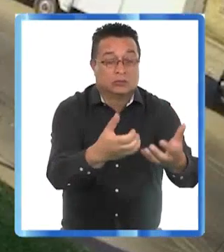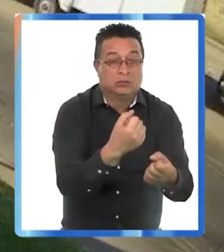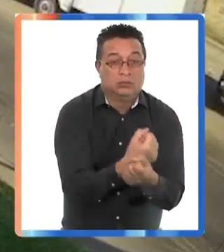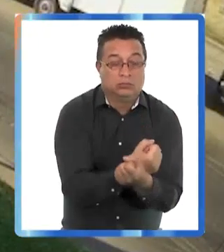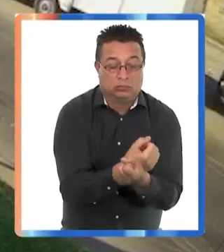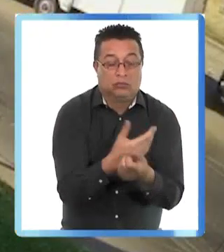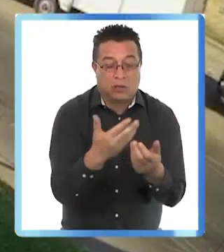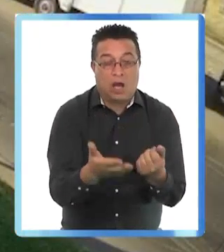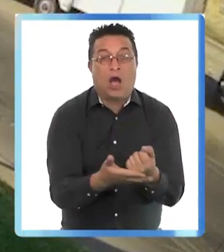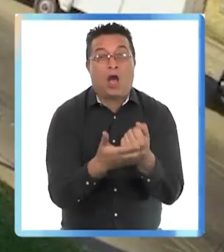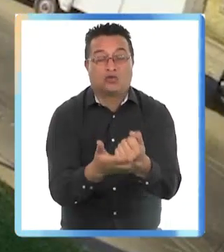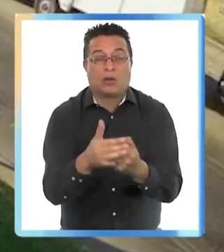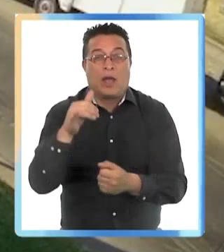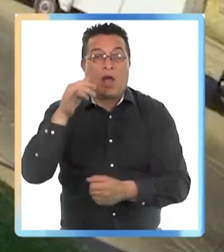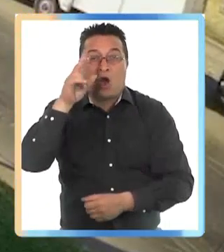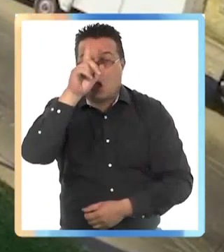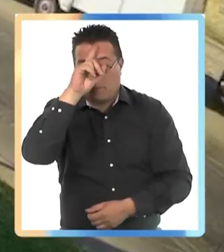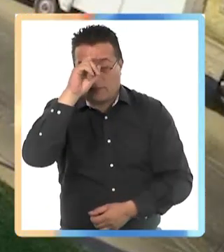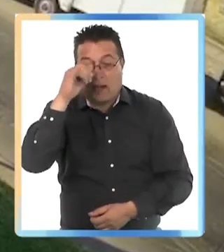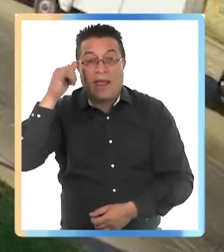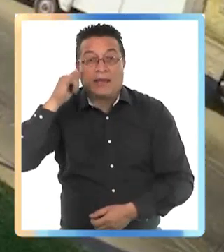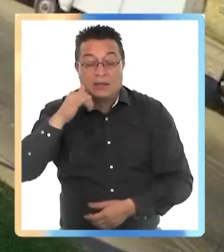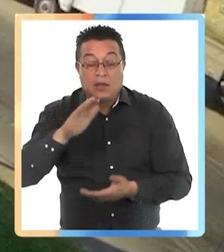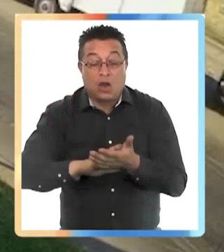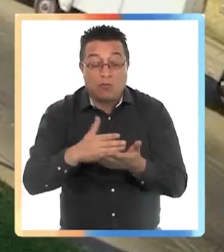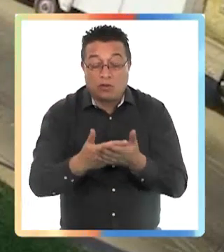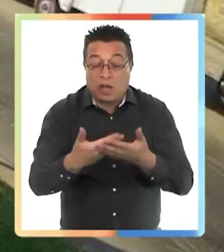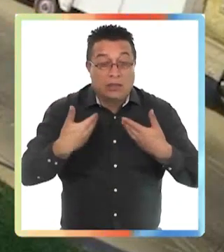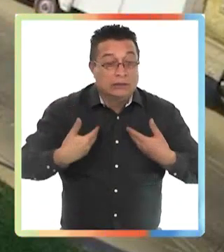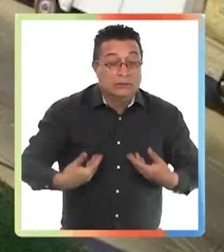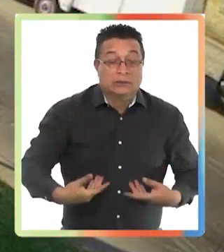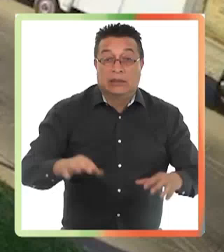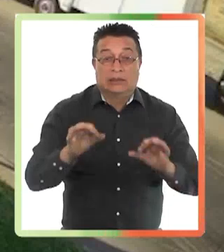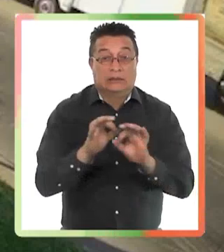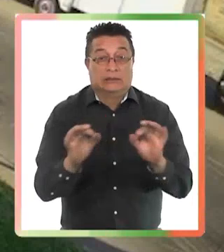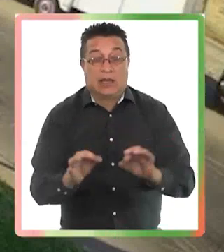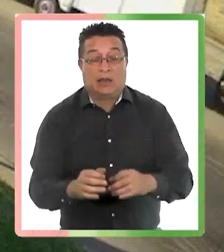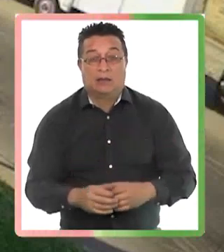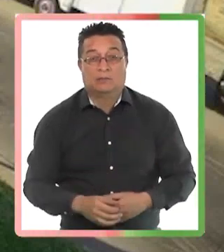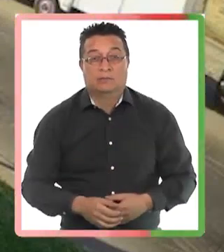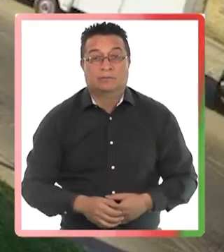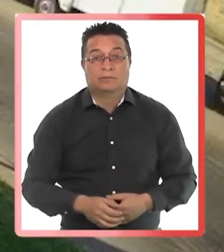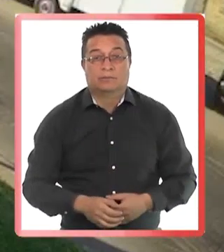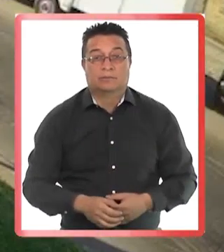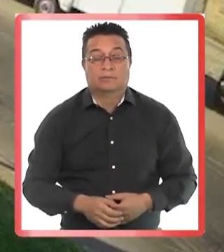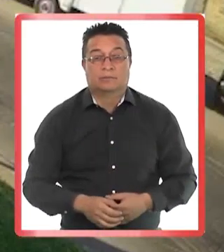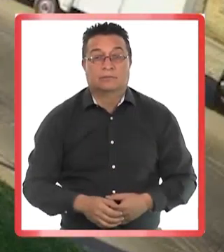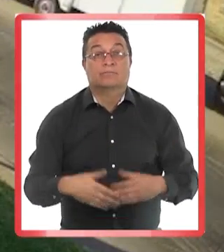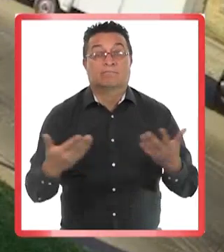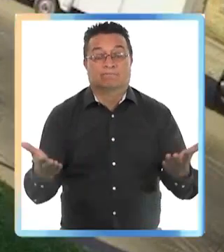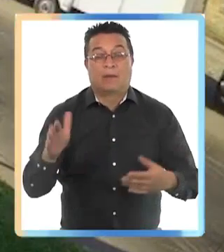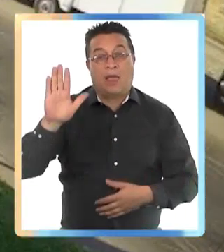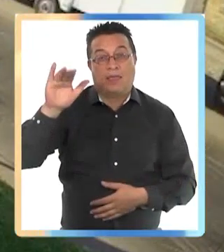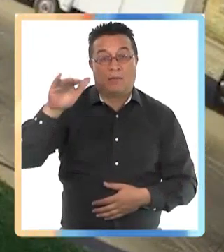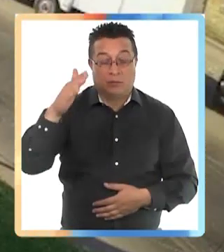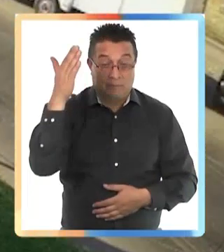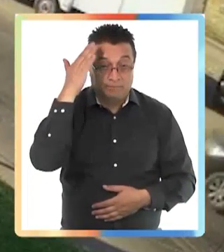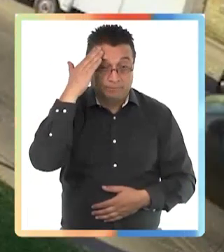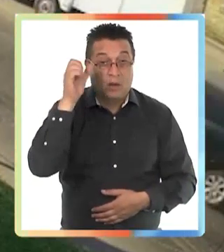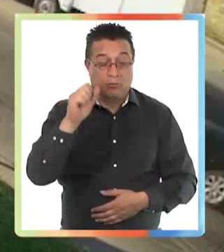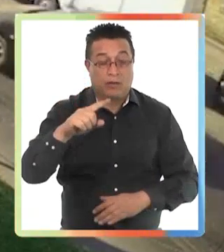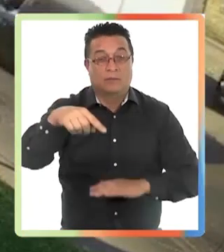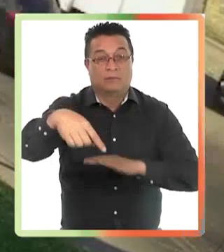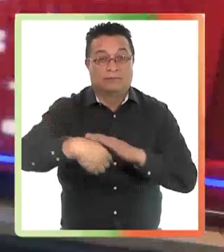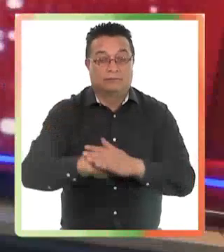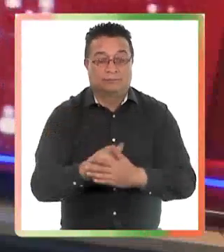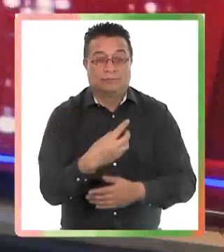la entregaron a la policía y fue llevada de inmediato al hospital de Iquique para verificar que no tuviese lesiones. Bien, nos